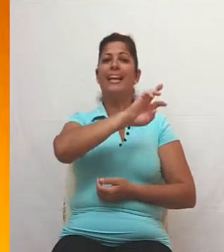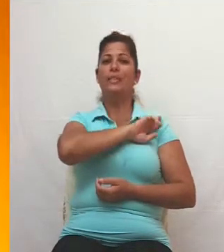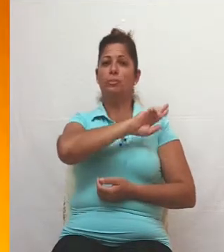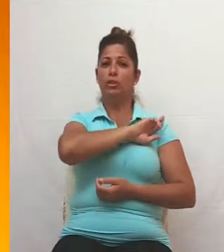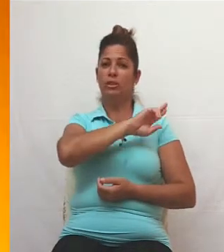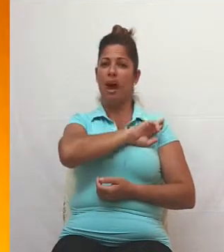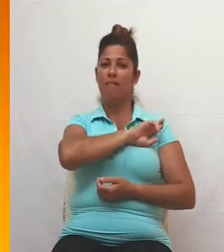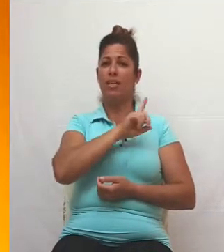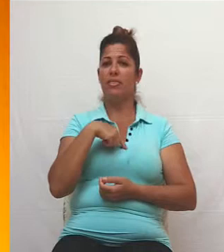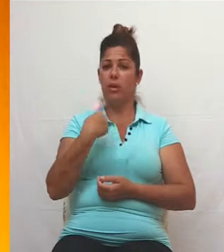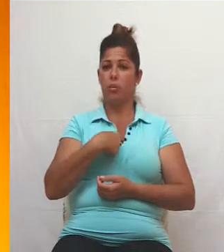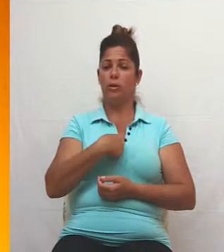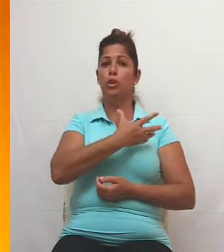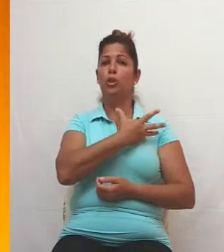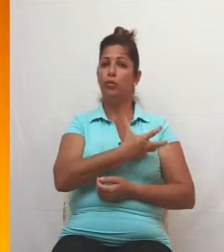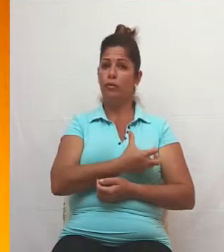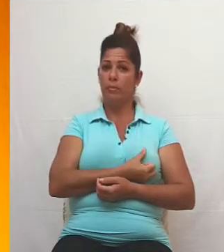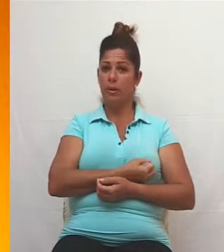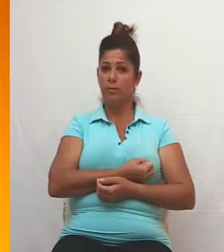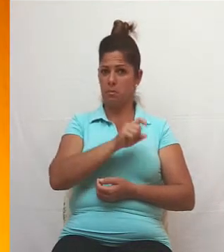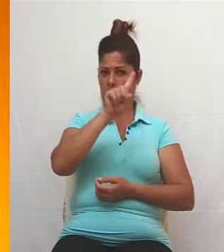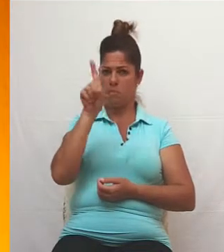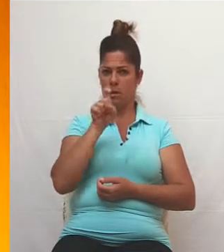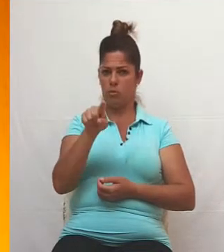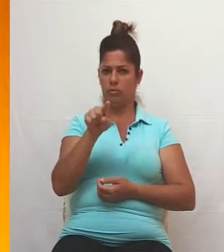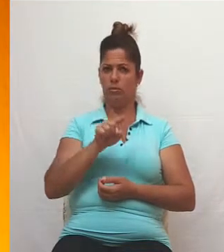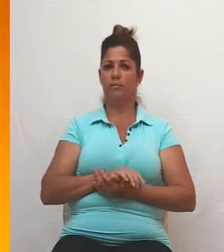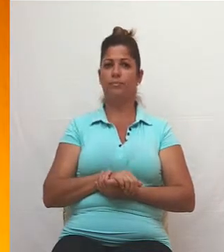somos responsables de nuestro sufrimiento